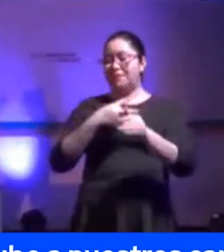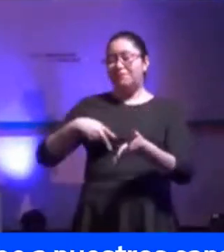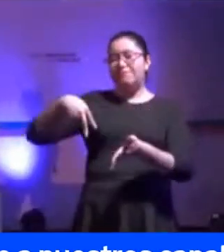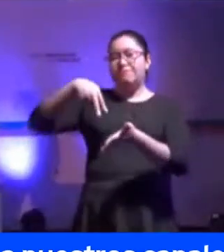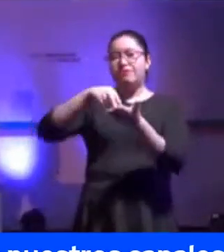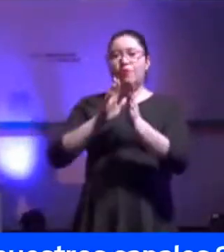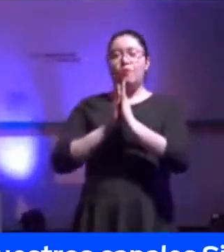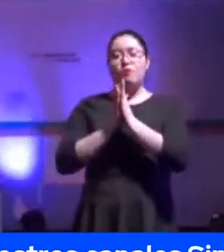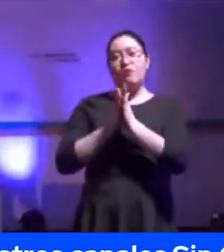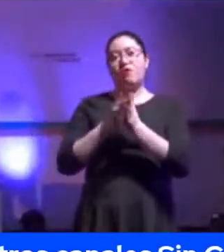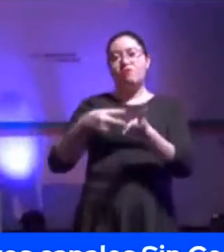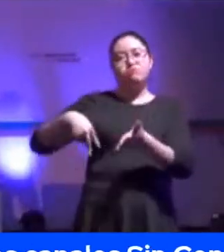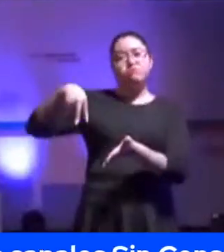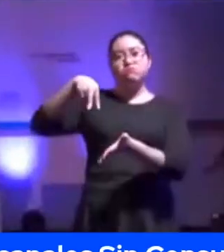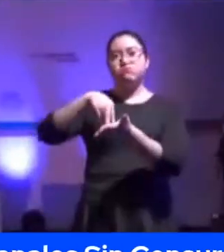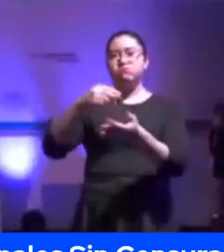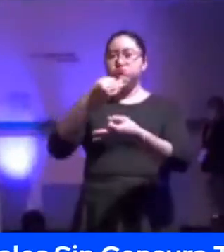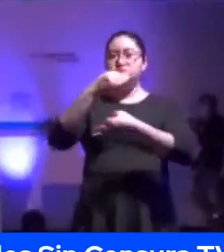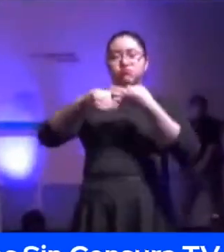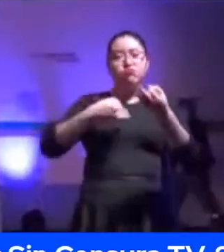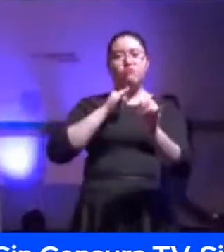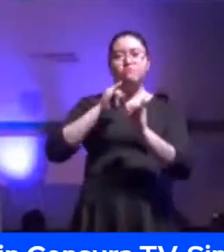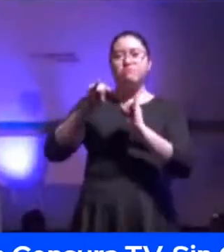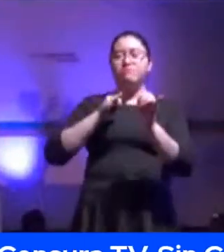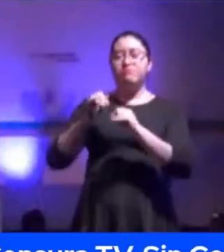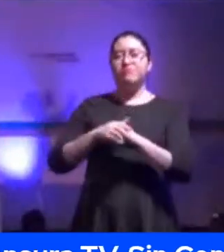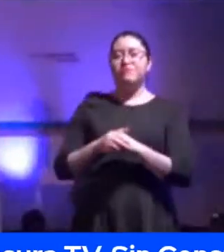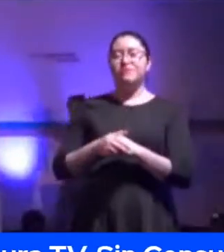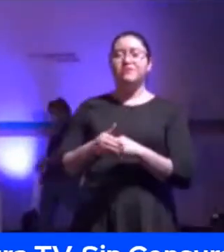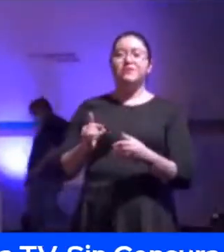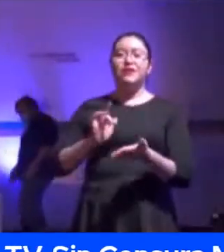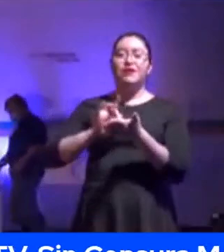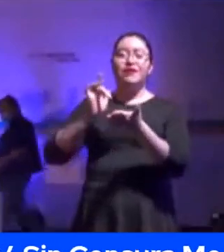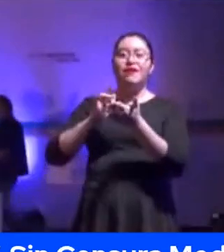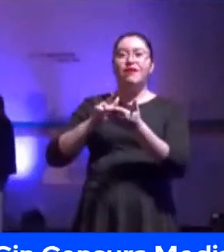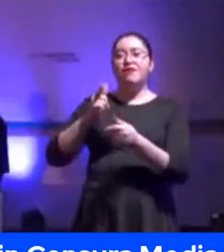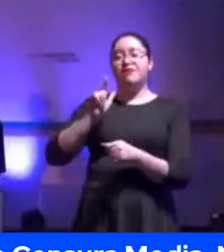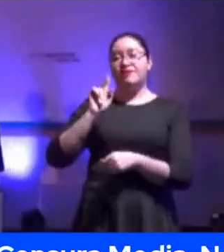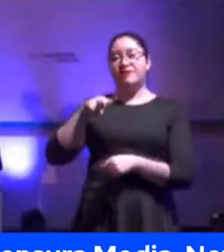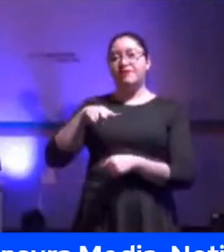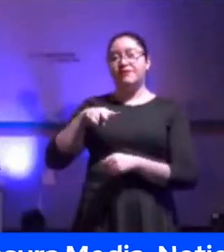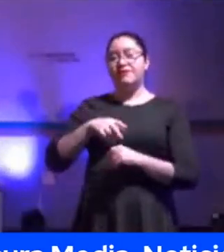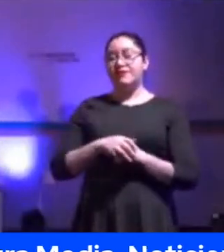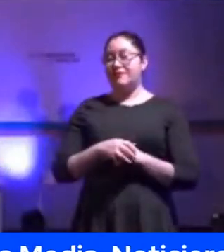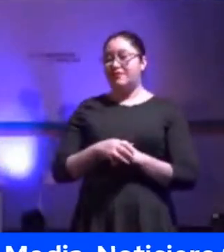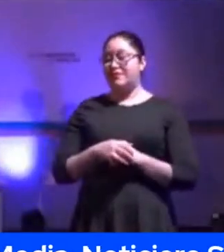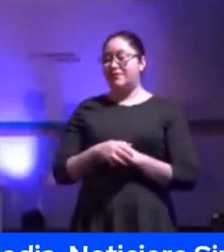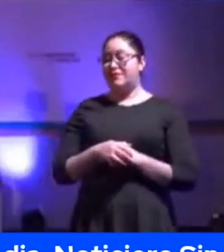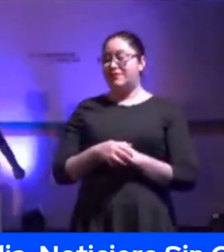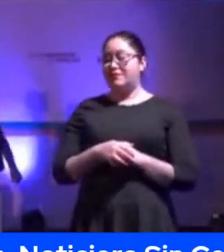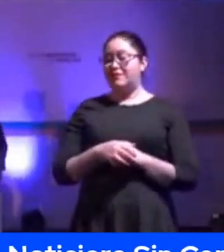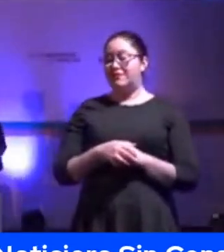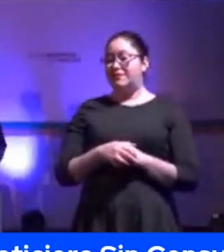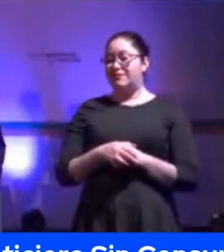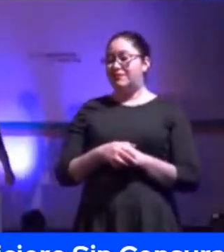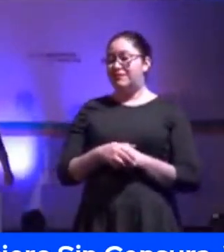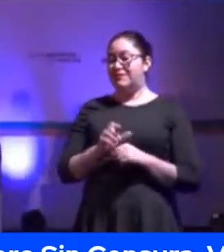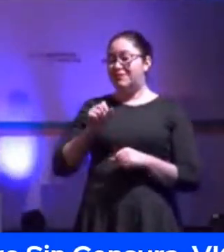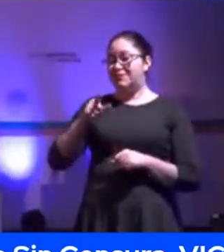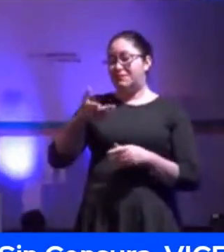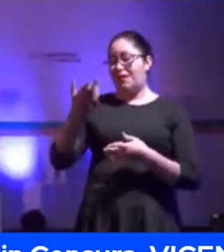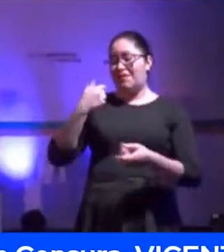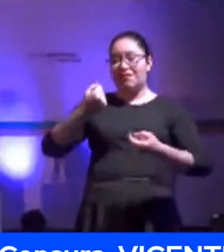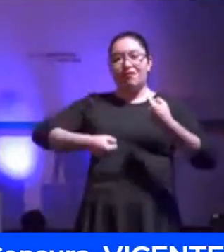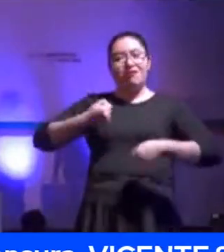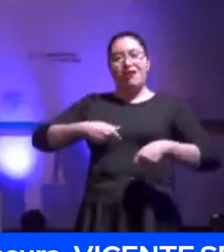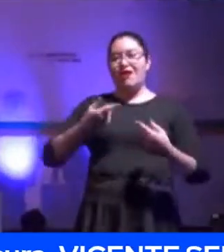este escenario, por favor. Y darle muchísimas gracias a la ya tuvimos a la banda del Recodo, o sea que, y